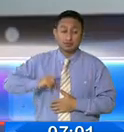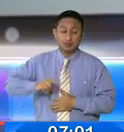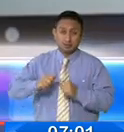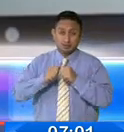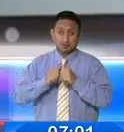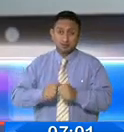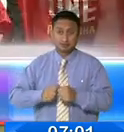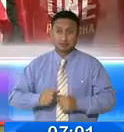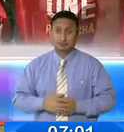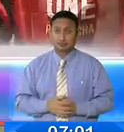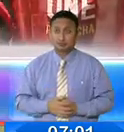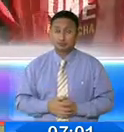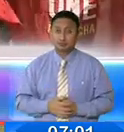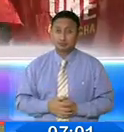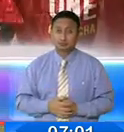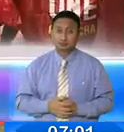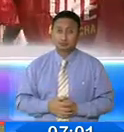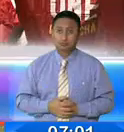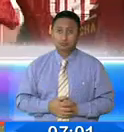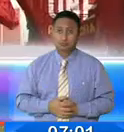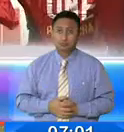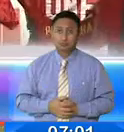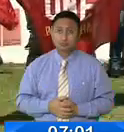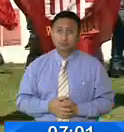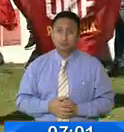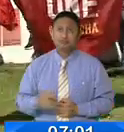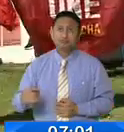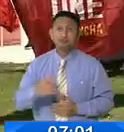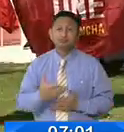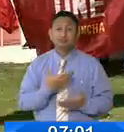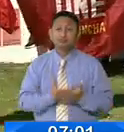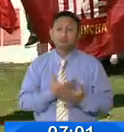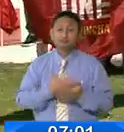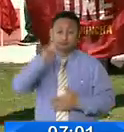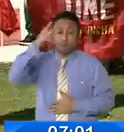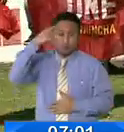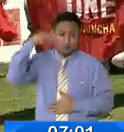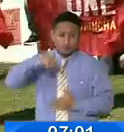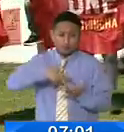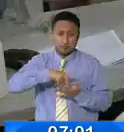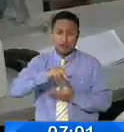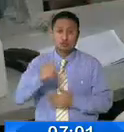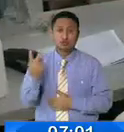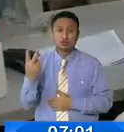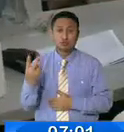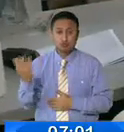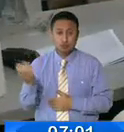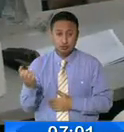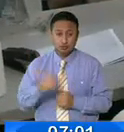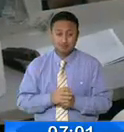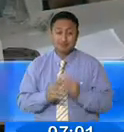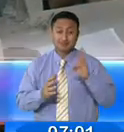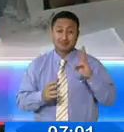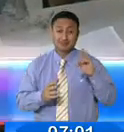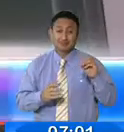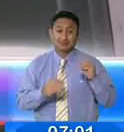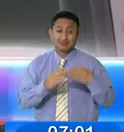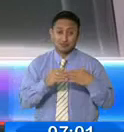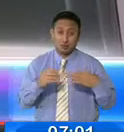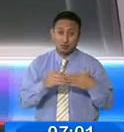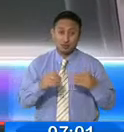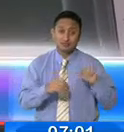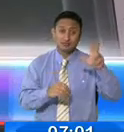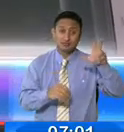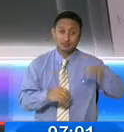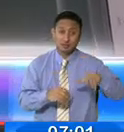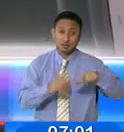salarios. Tampoco ven con buenos ojos la propuesta gubernamental de dos compensaciones, la una de $60 durante el primer trimestre del